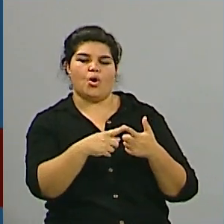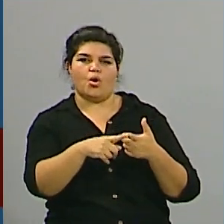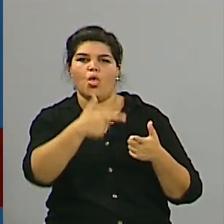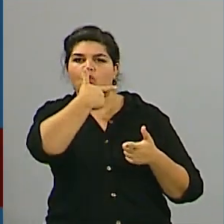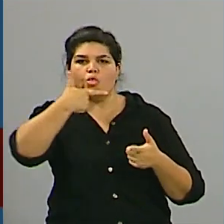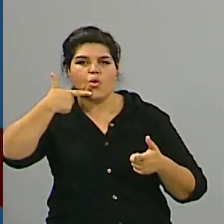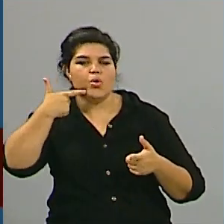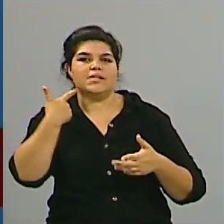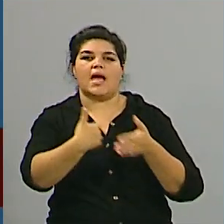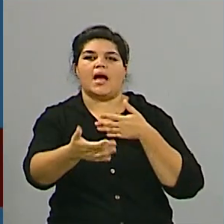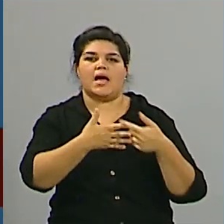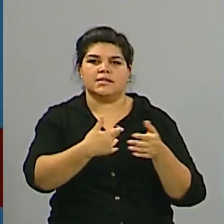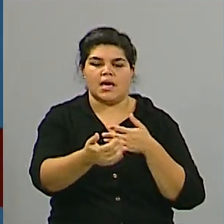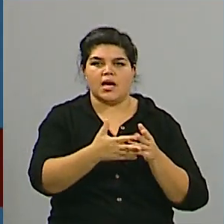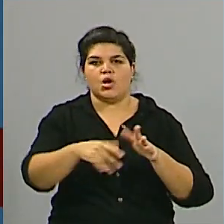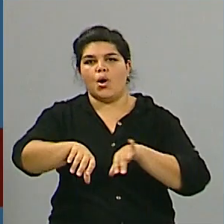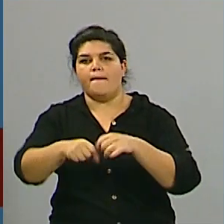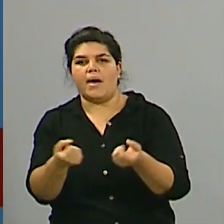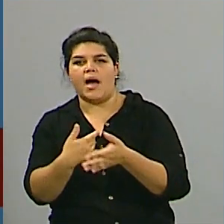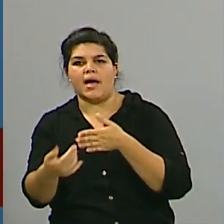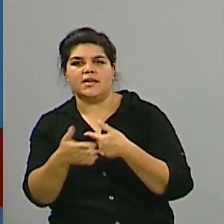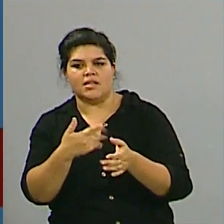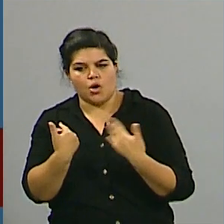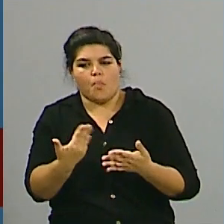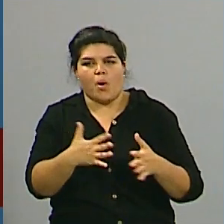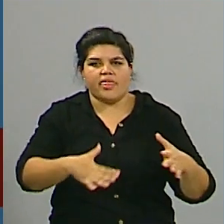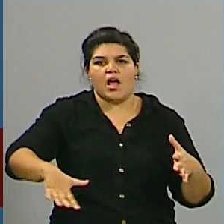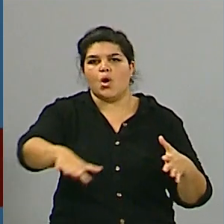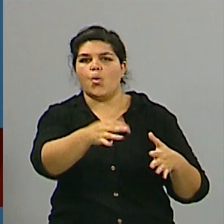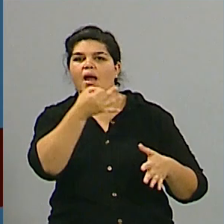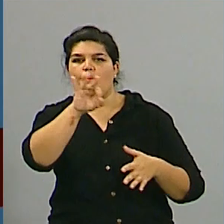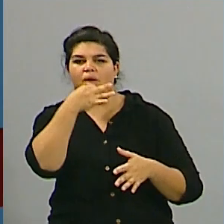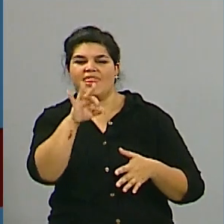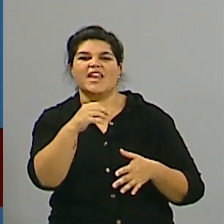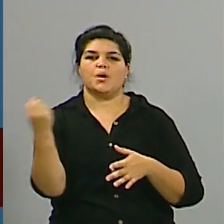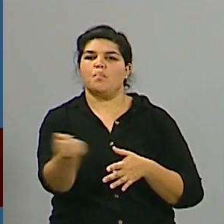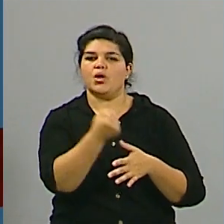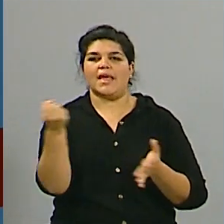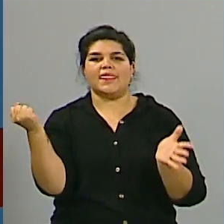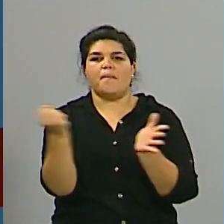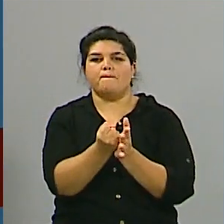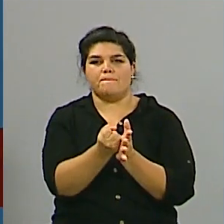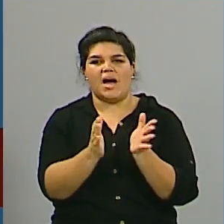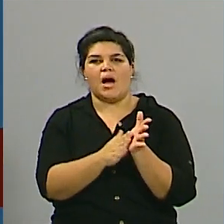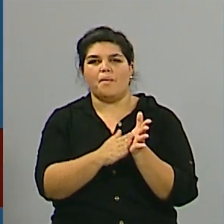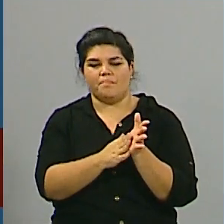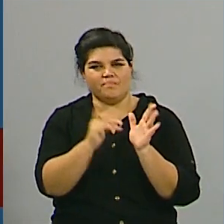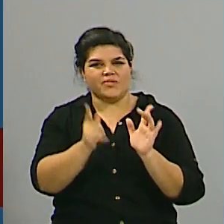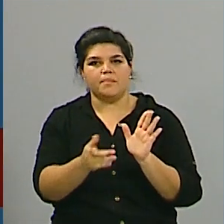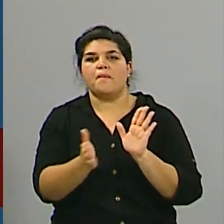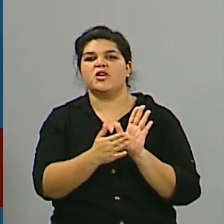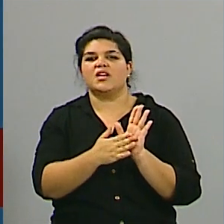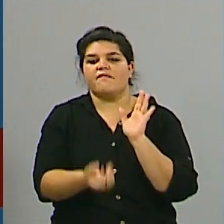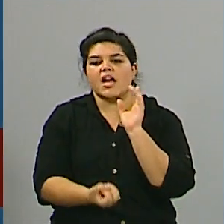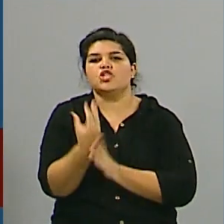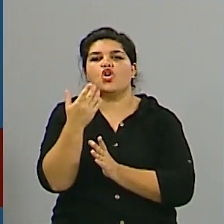pan casero, que puede empezar a vender también sus producciones, o esto de las certificaciones que Mm. les comentaba, certificación de